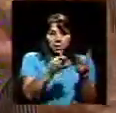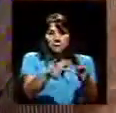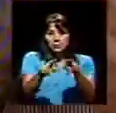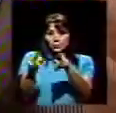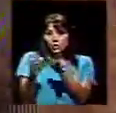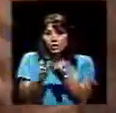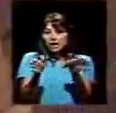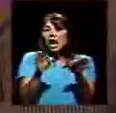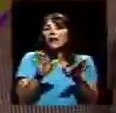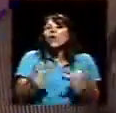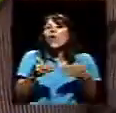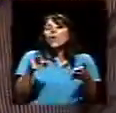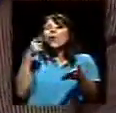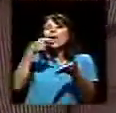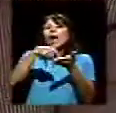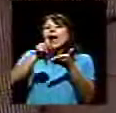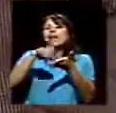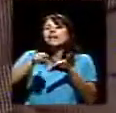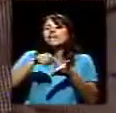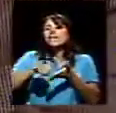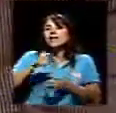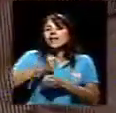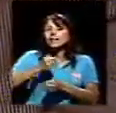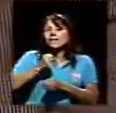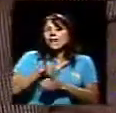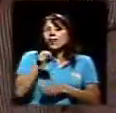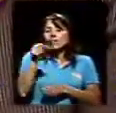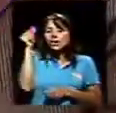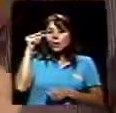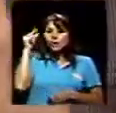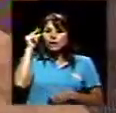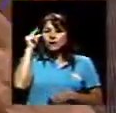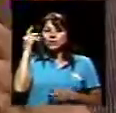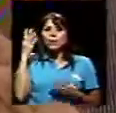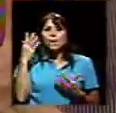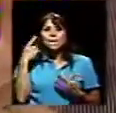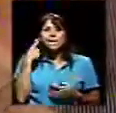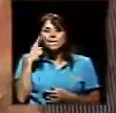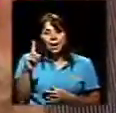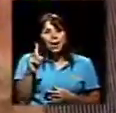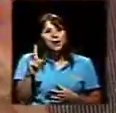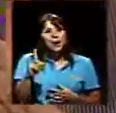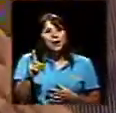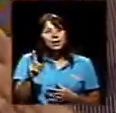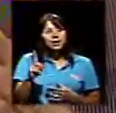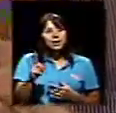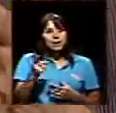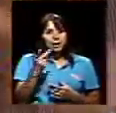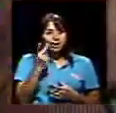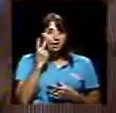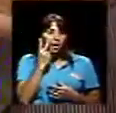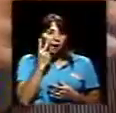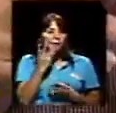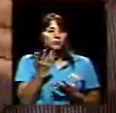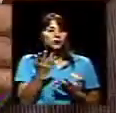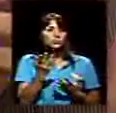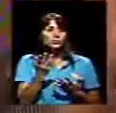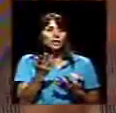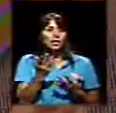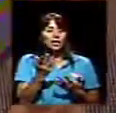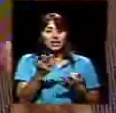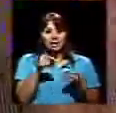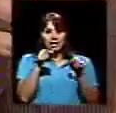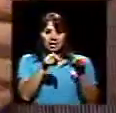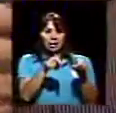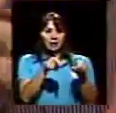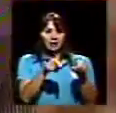de manera que haya una cadena de reacción más o menos coherente entre la calificación que se